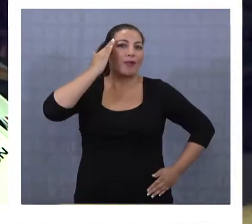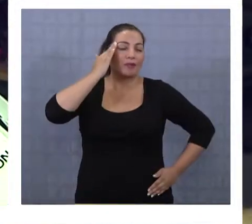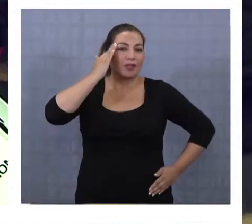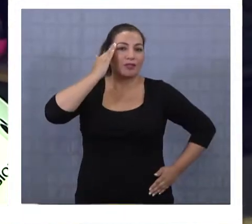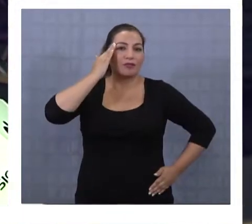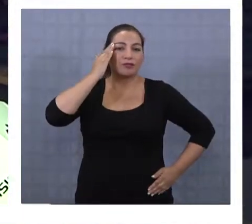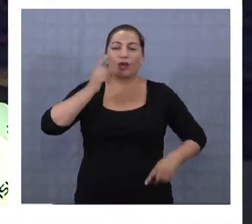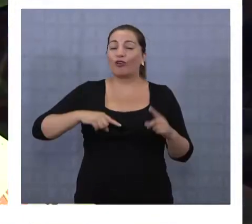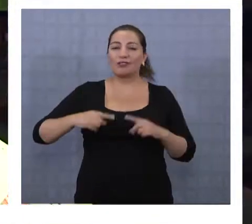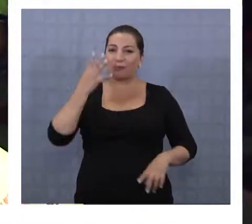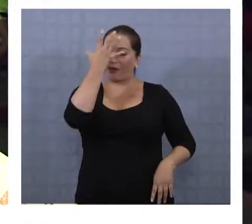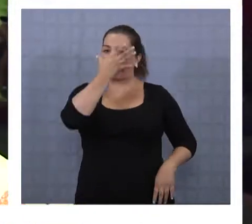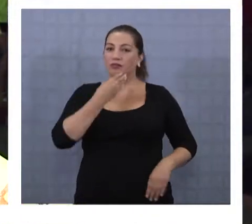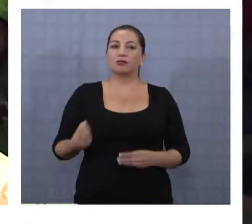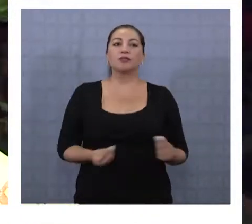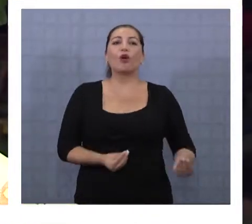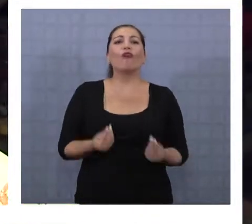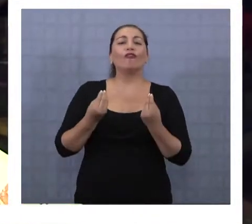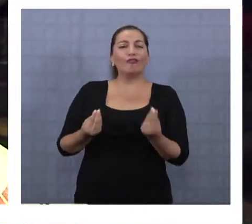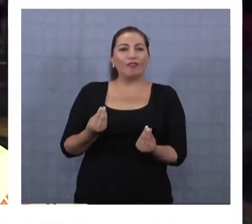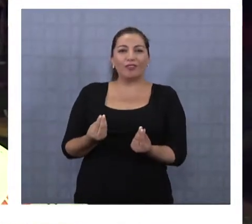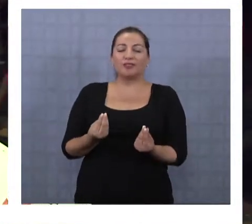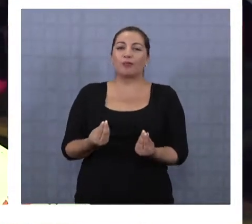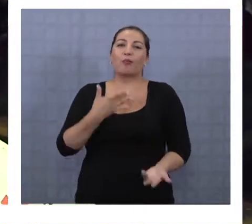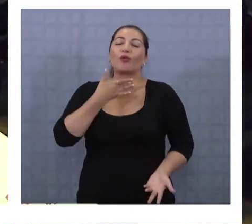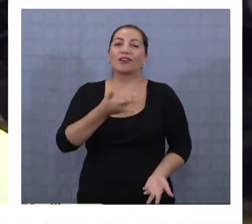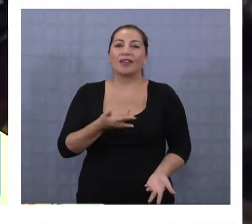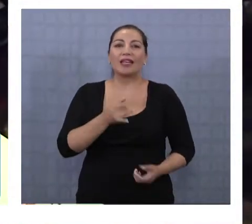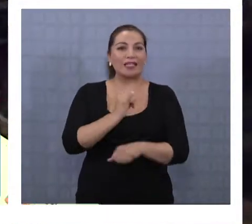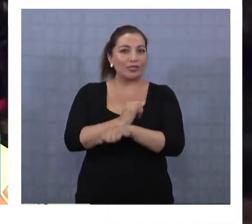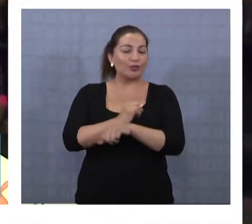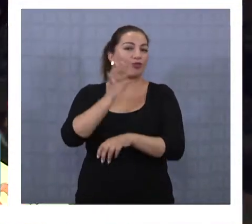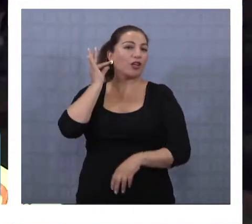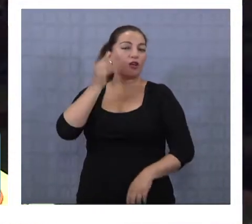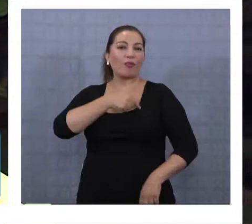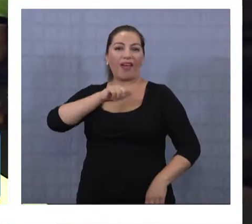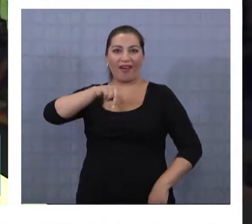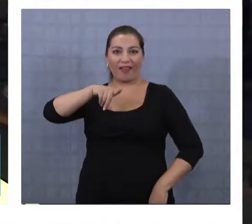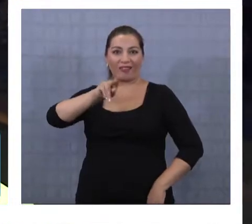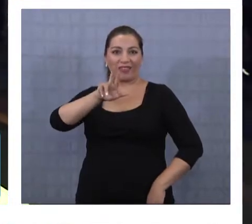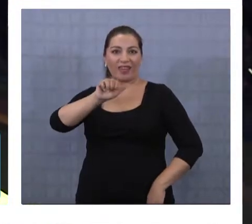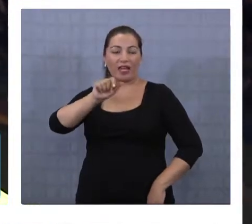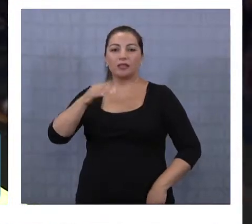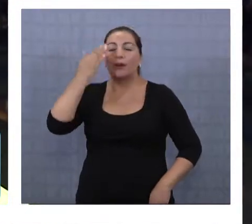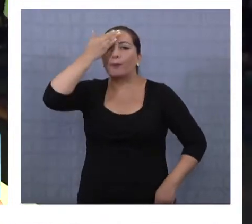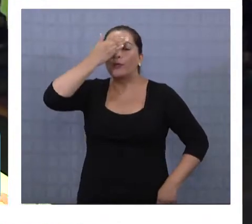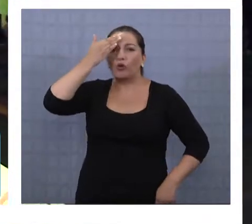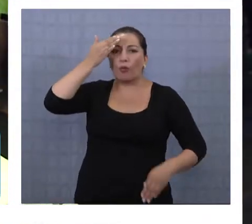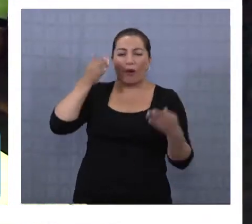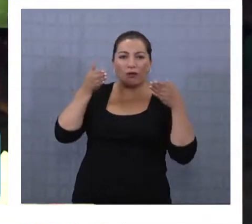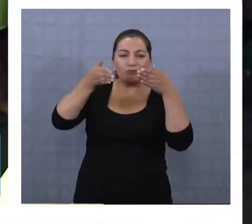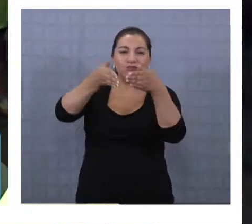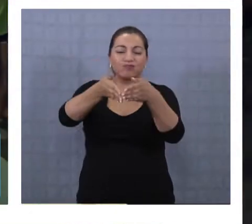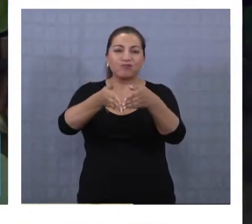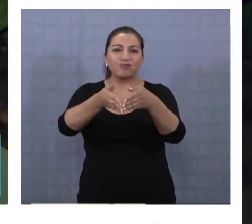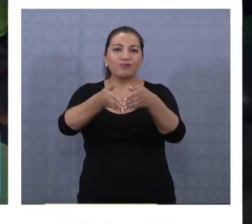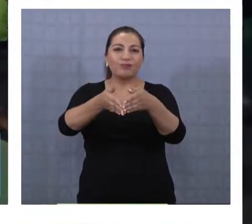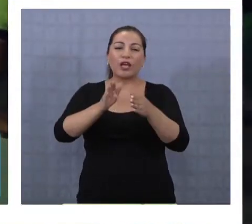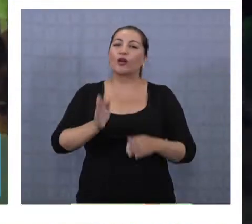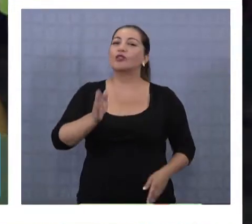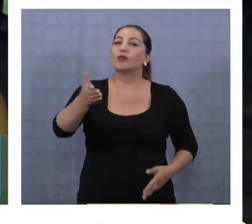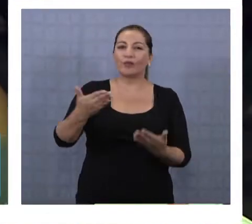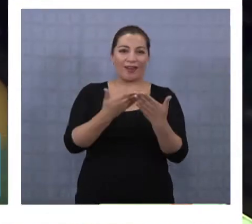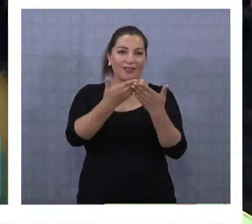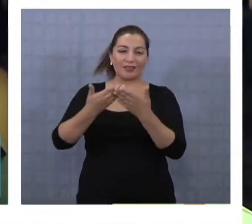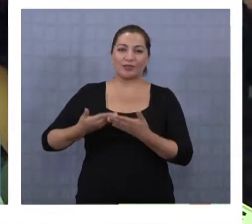es algo maravilloso. Súper buena, principalmente porque la instructora que es Andrea, se preocupa, ella de capacitarse, de seguir